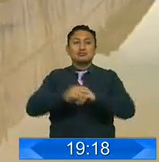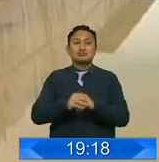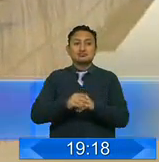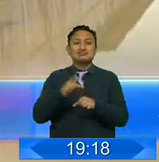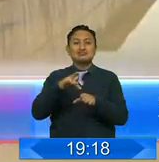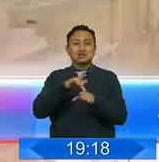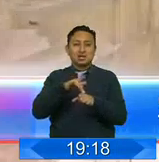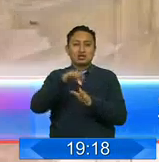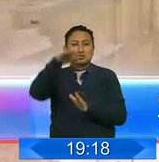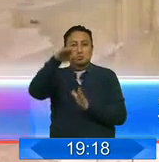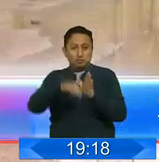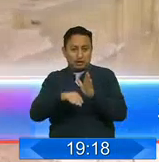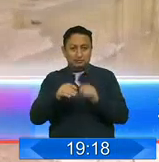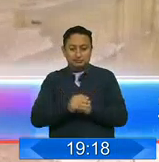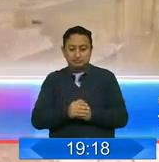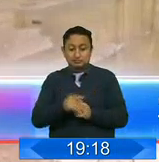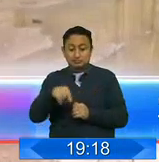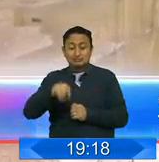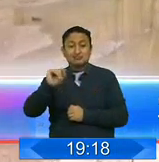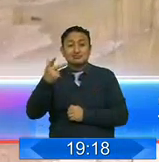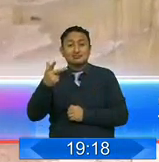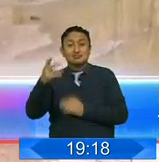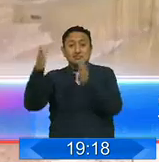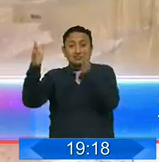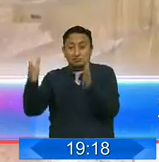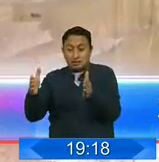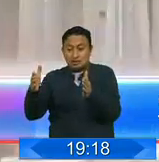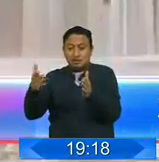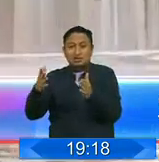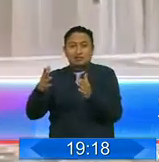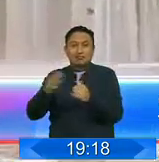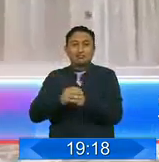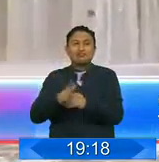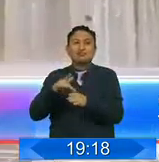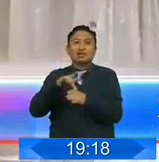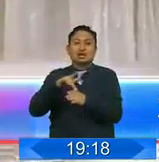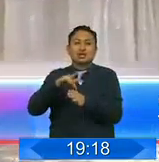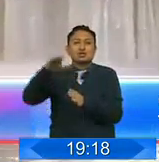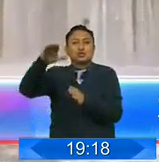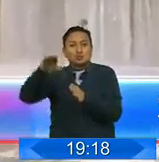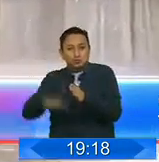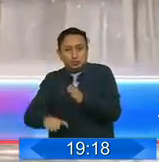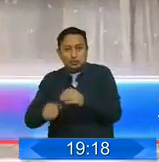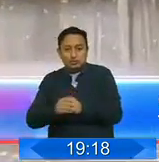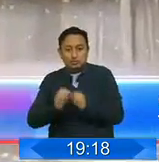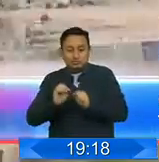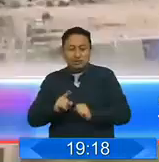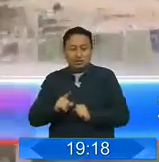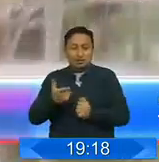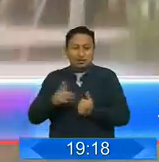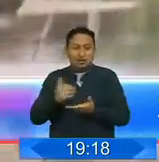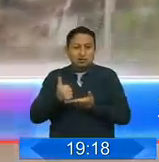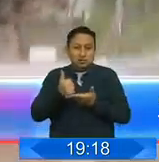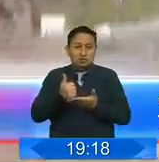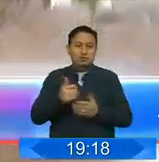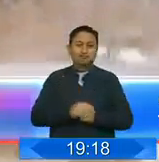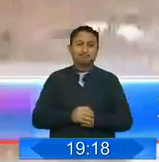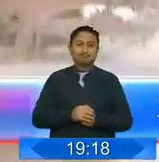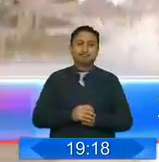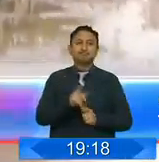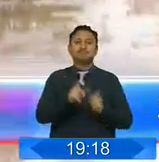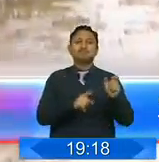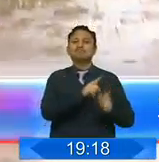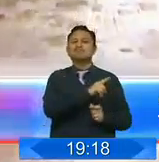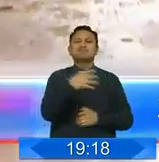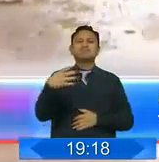era mediano y aquí ya es la tercera fase donde se va a intervenir en procesos de relleno. Moradores también se quejaron